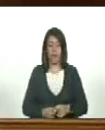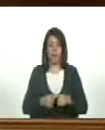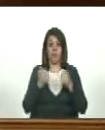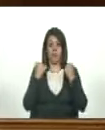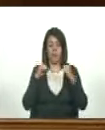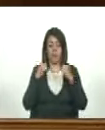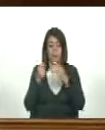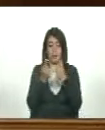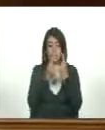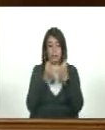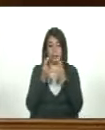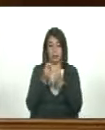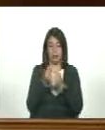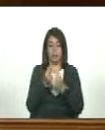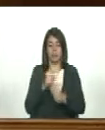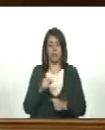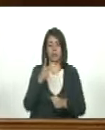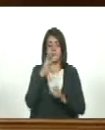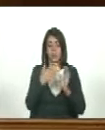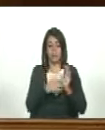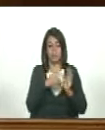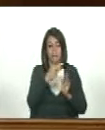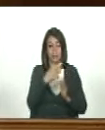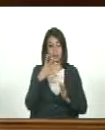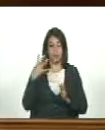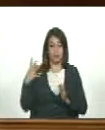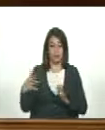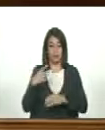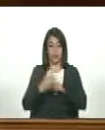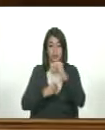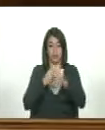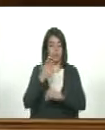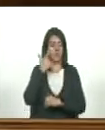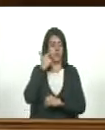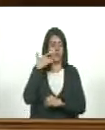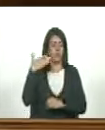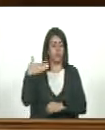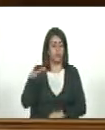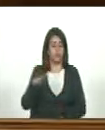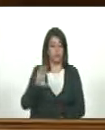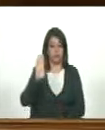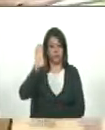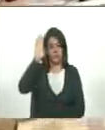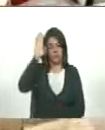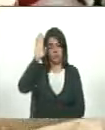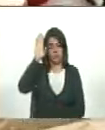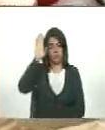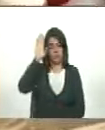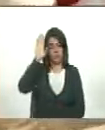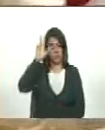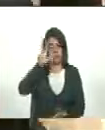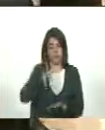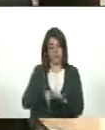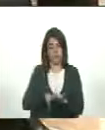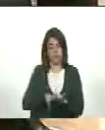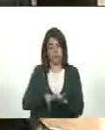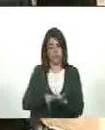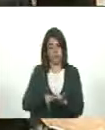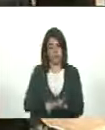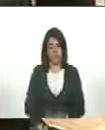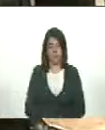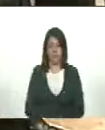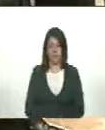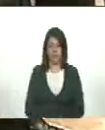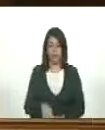ejercicio económico financiero del 2024, sírvanse a manifestarlo con la señal de costumbre. Queda